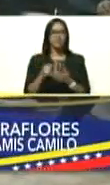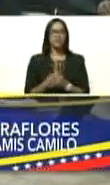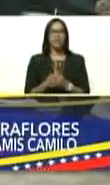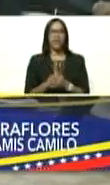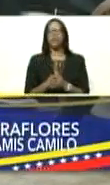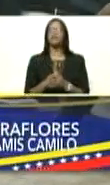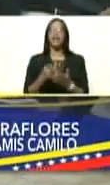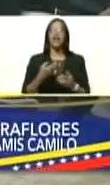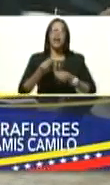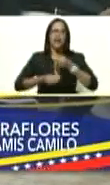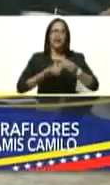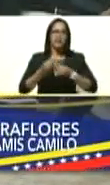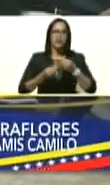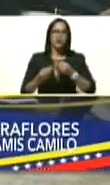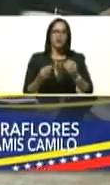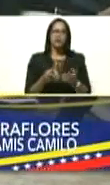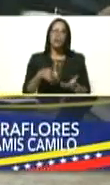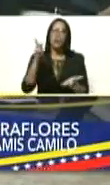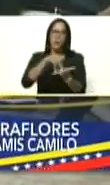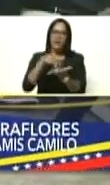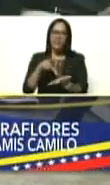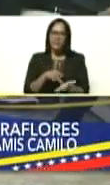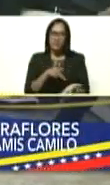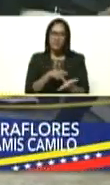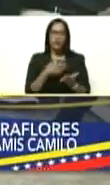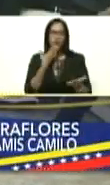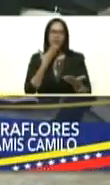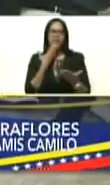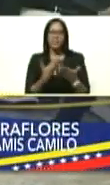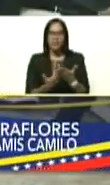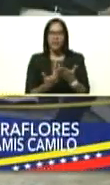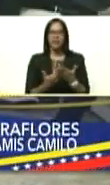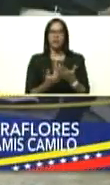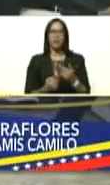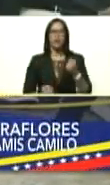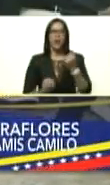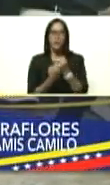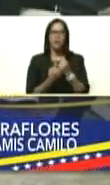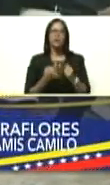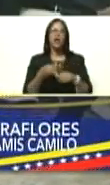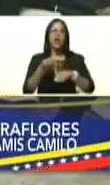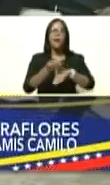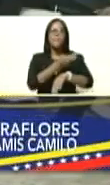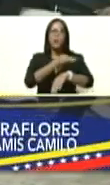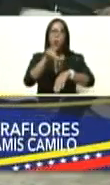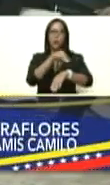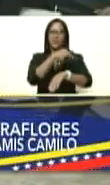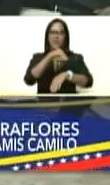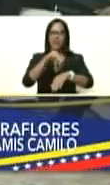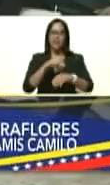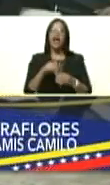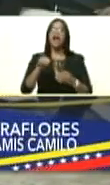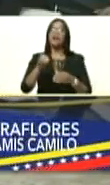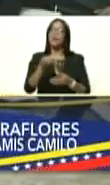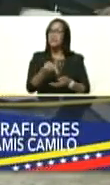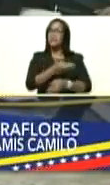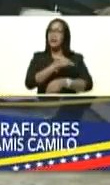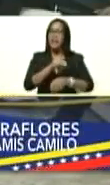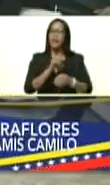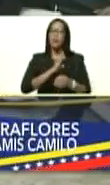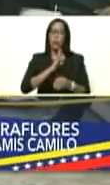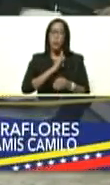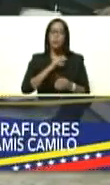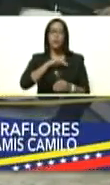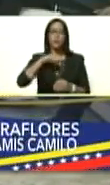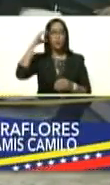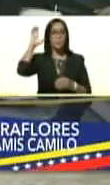ha extendido su felicitación y su agradecimiento por el aporte a la música, por el aporte al merengue en nuestro